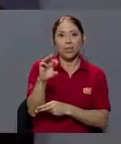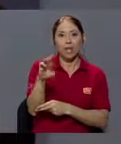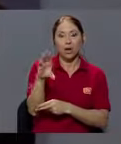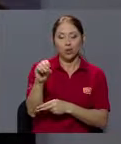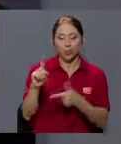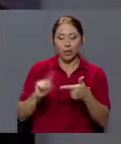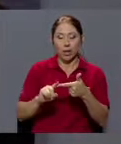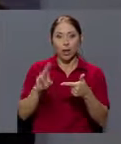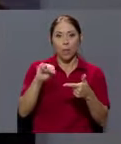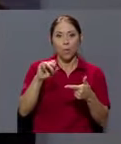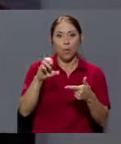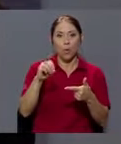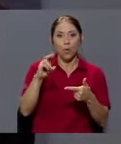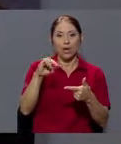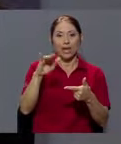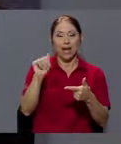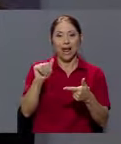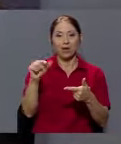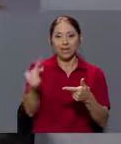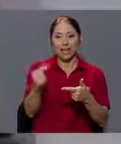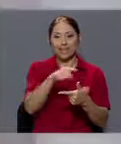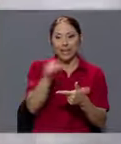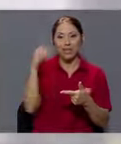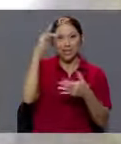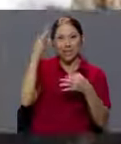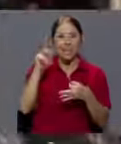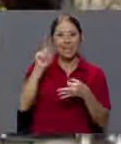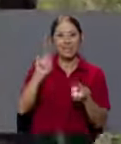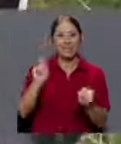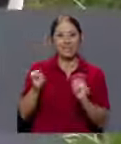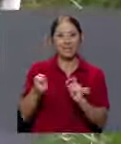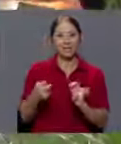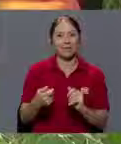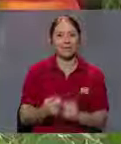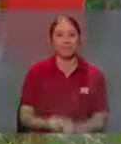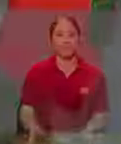para quienes las pruebas de bachillerato deben reformularse.